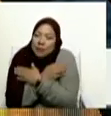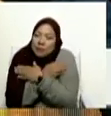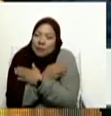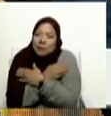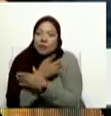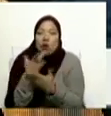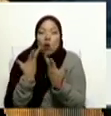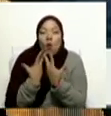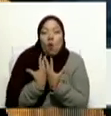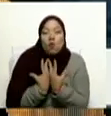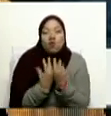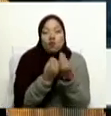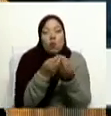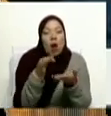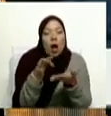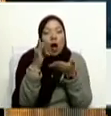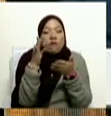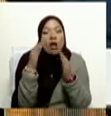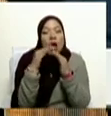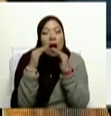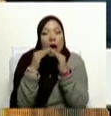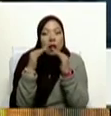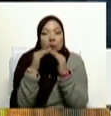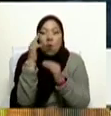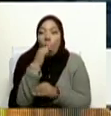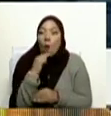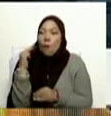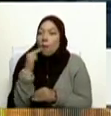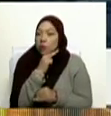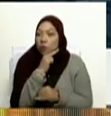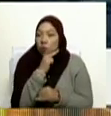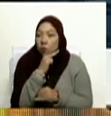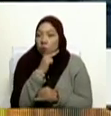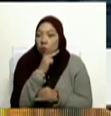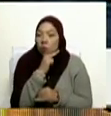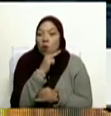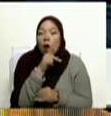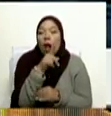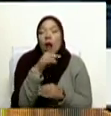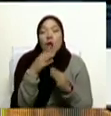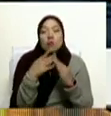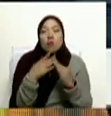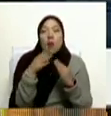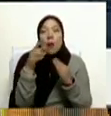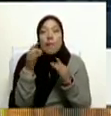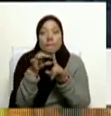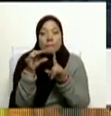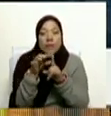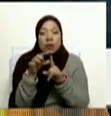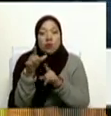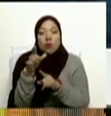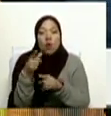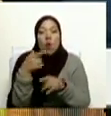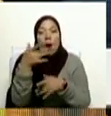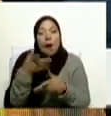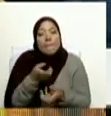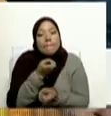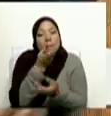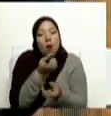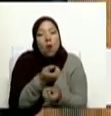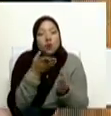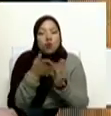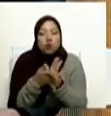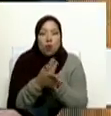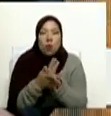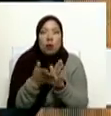fuimos juntos a tomar café a la casa que él había ocupado durante el sitio Estas son las palabras de padre parte de sus palabras sobre lo que